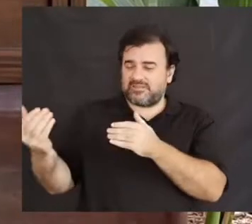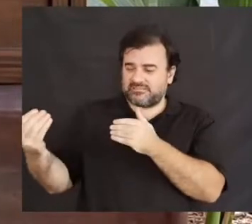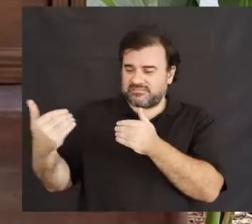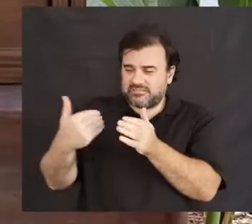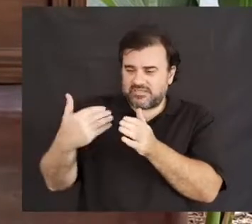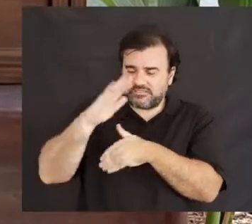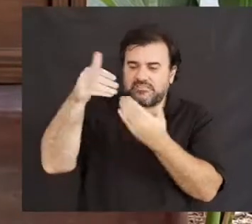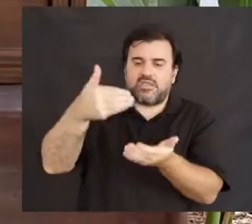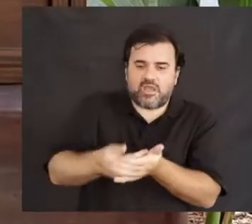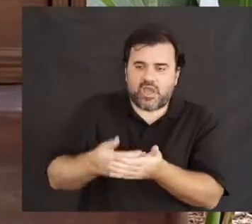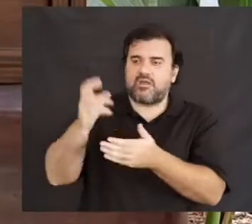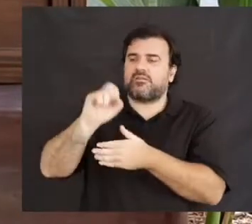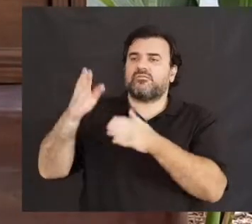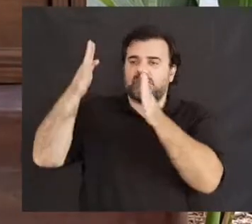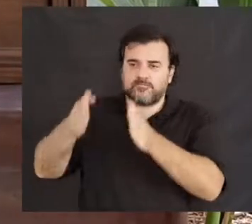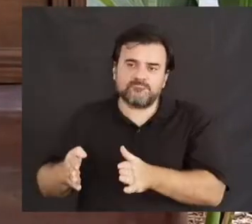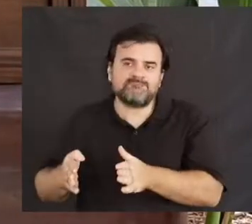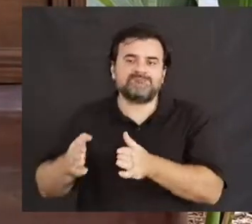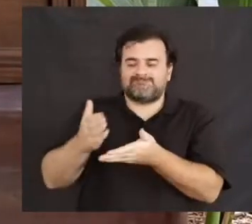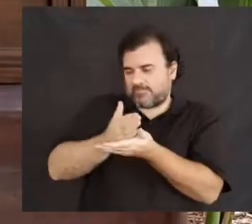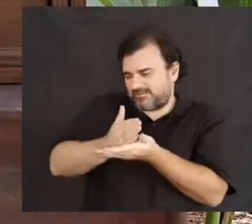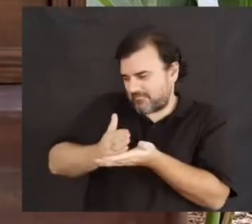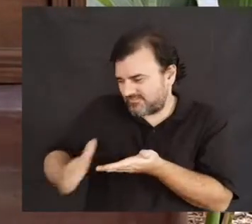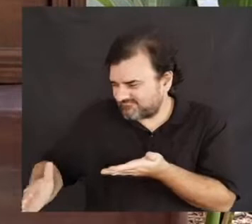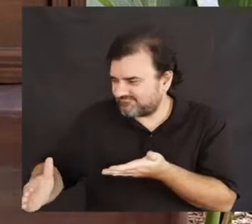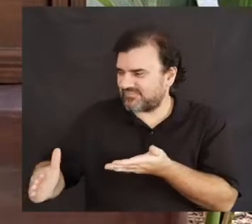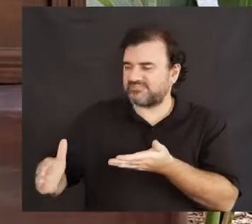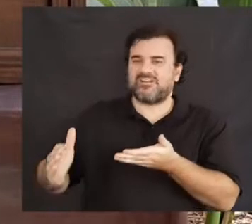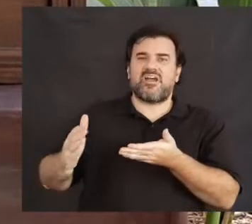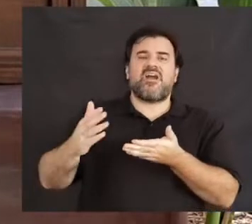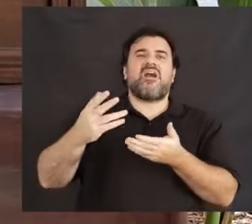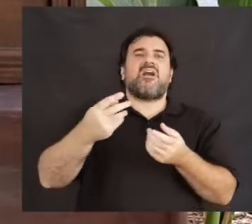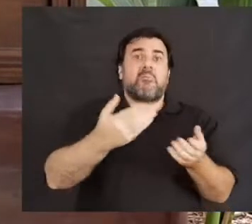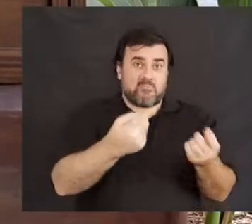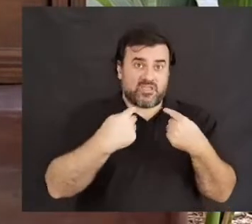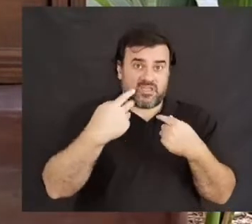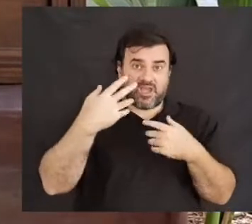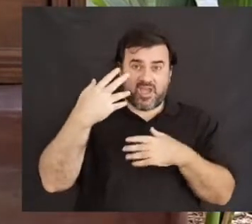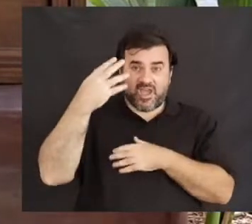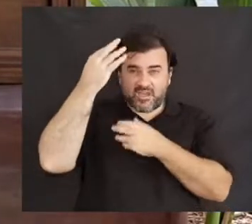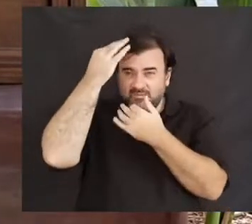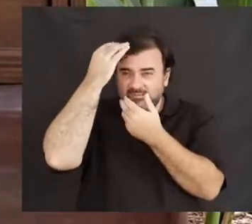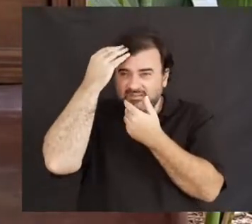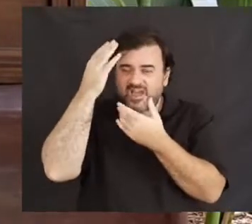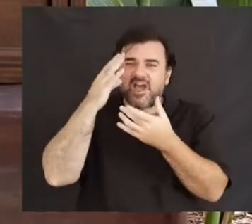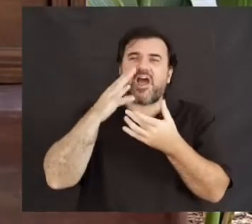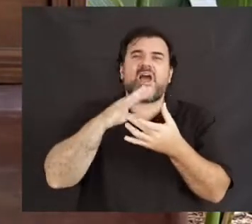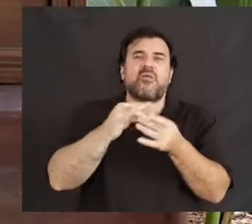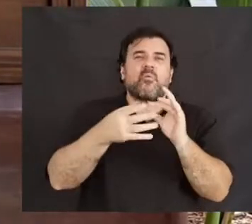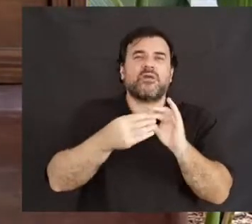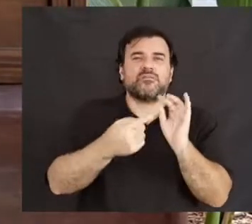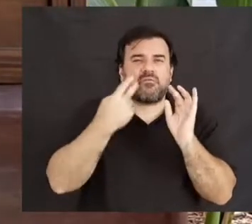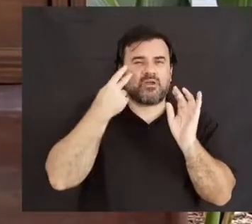norteamericana. Destierro, desplazamiento. Los invito a reflexionar sobre esta historia que ahora ustedes van